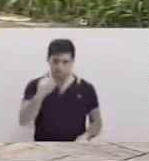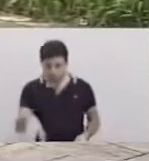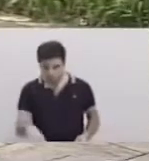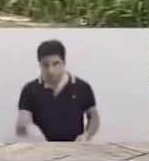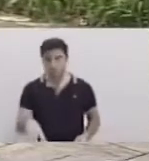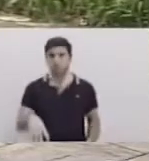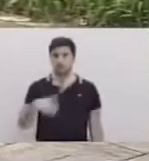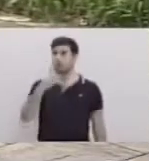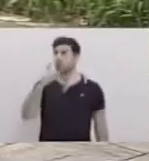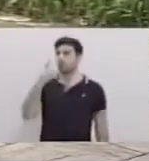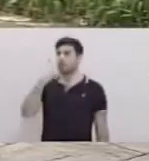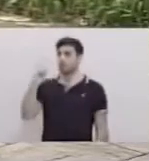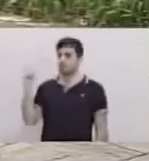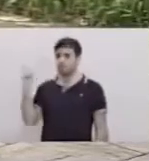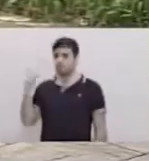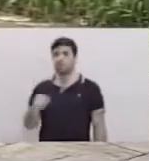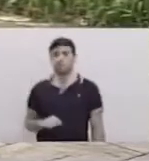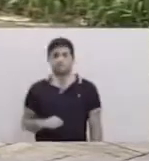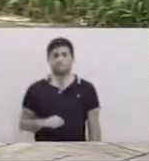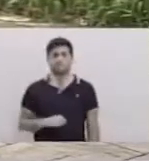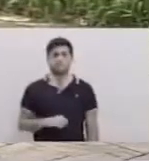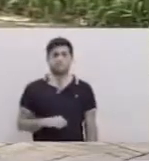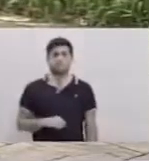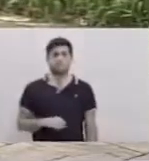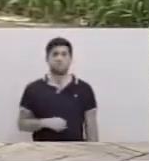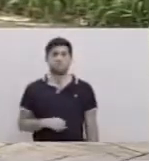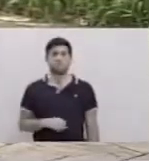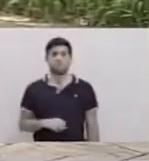considere. En este, regresamos.